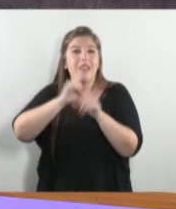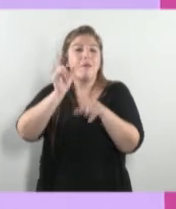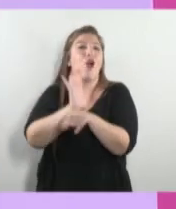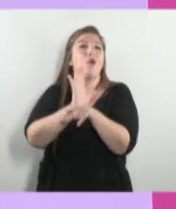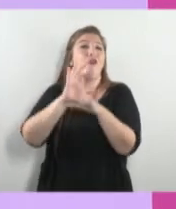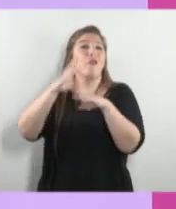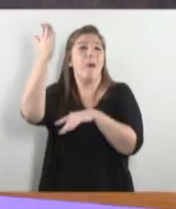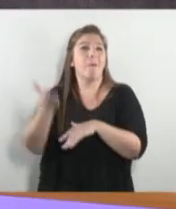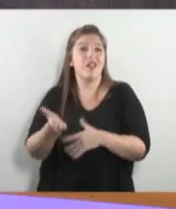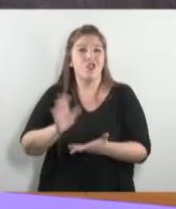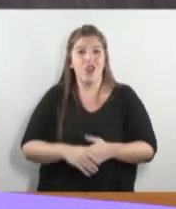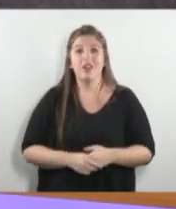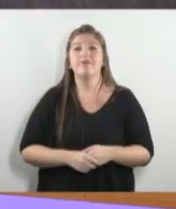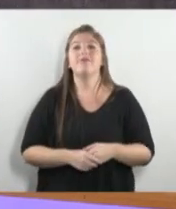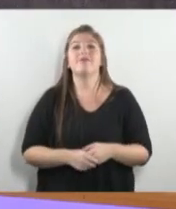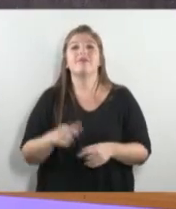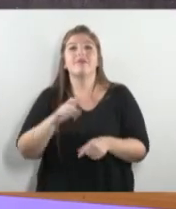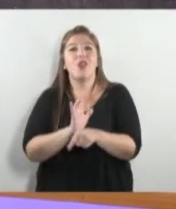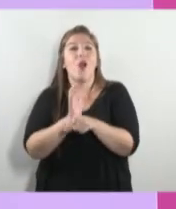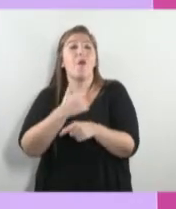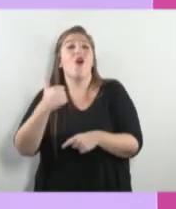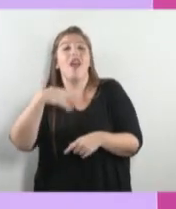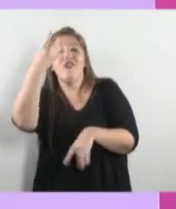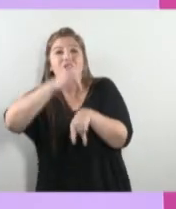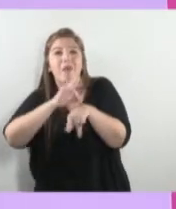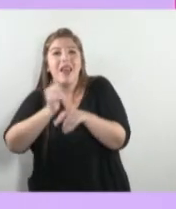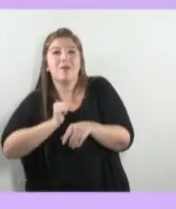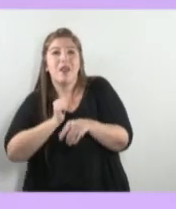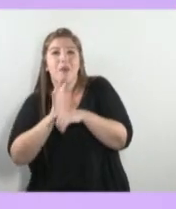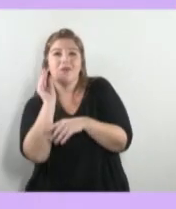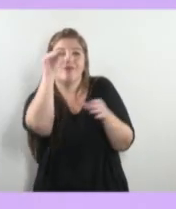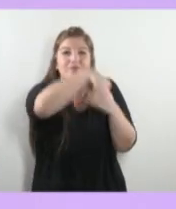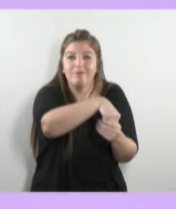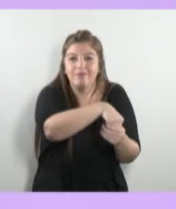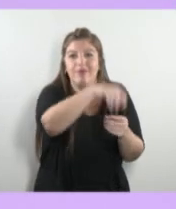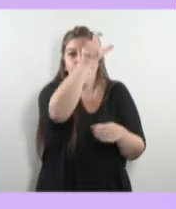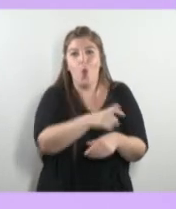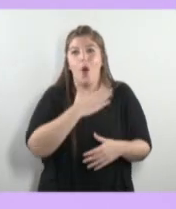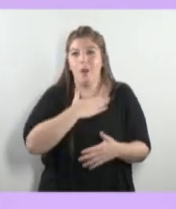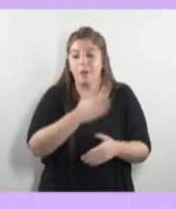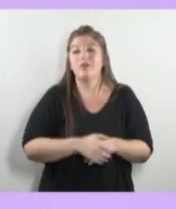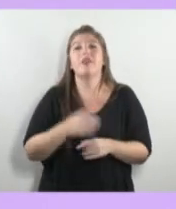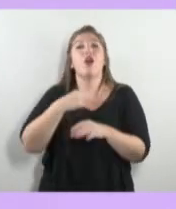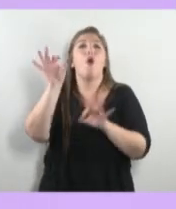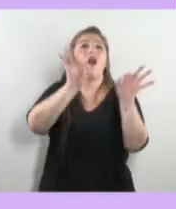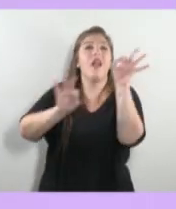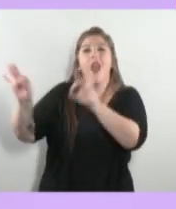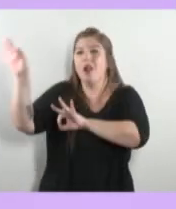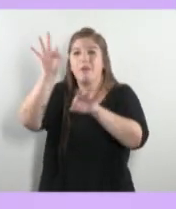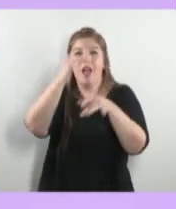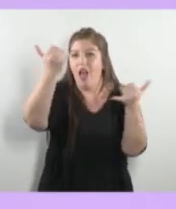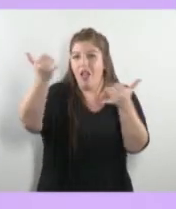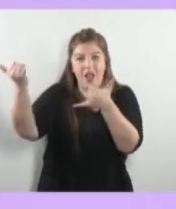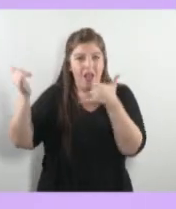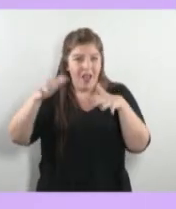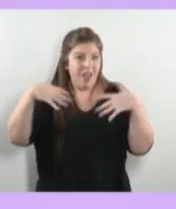enfermedad oportunista está ahí a la espera de... Sí, es que sí. Tiene que ver con estos gérmenes que conviven con nosotros y con nosotras todo el tiempo